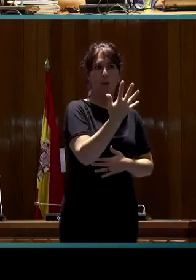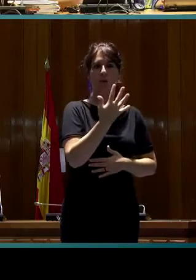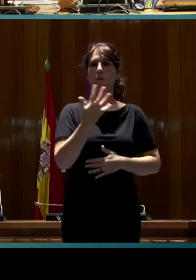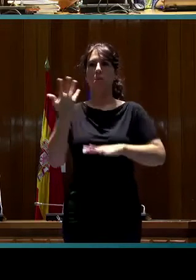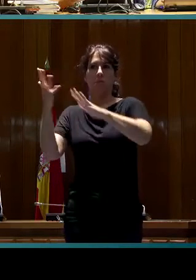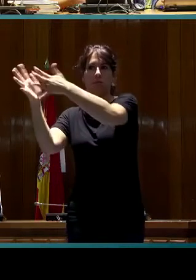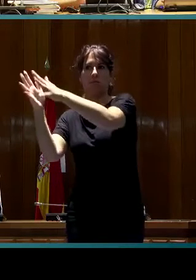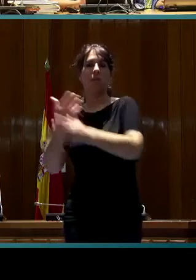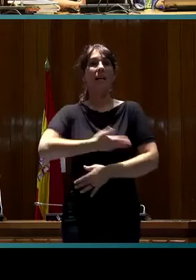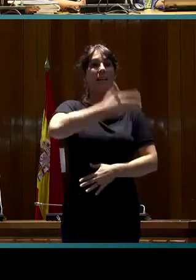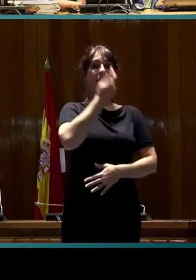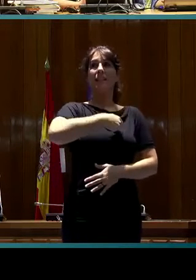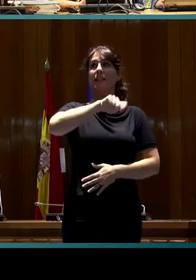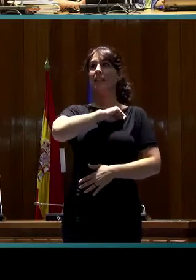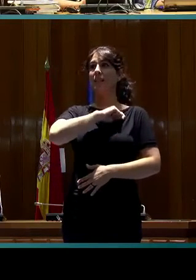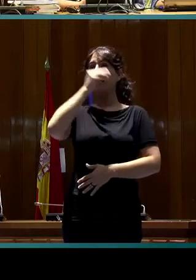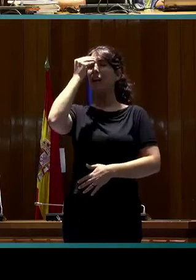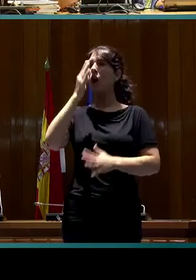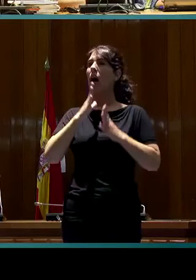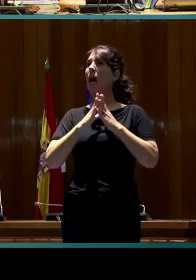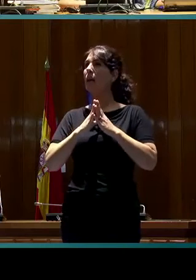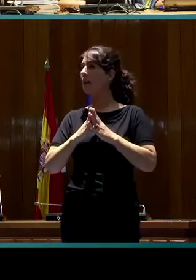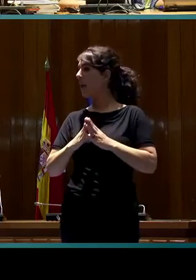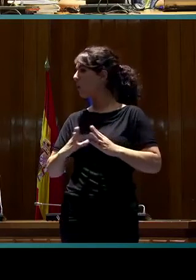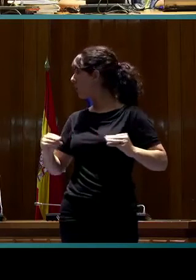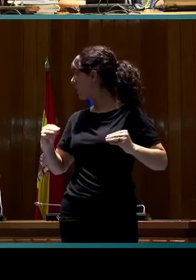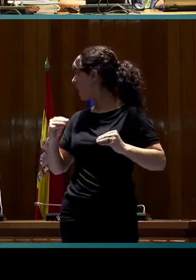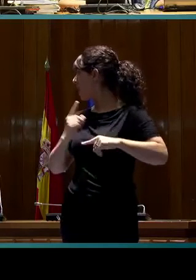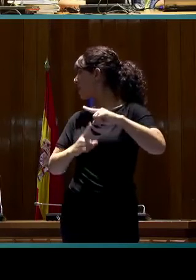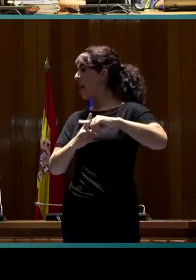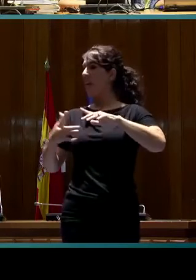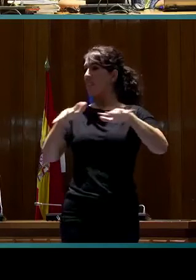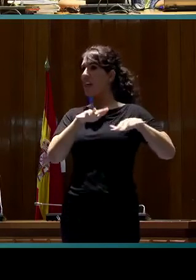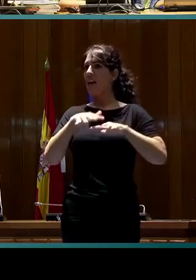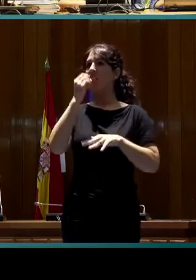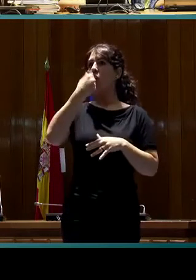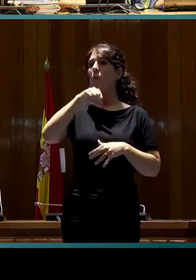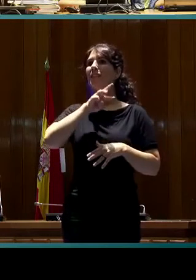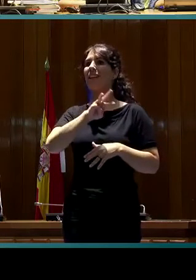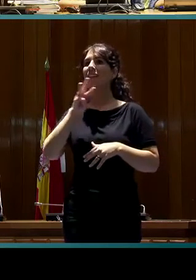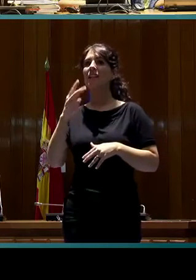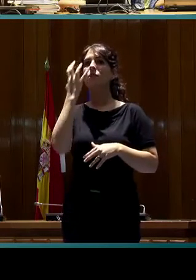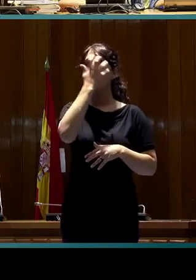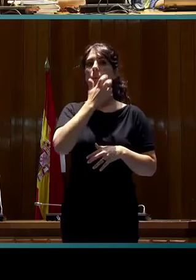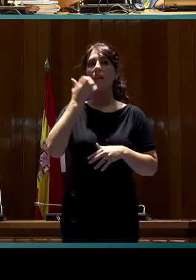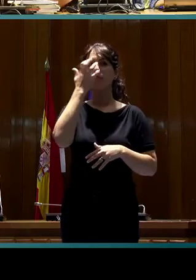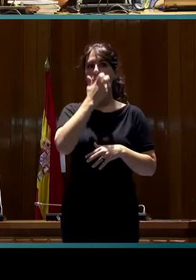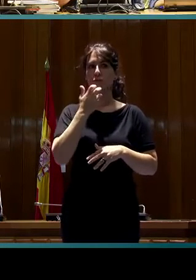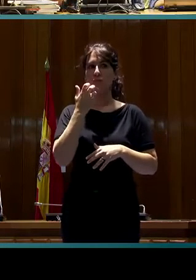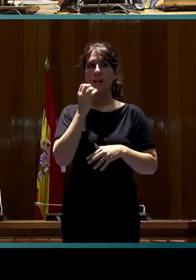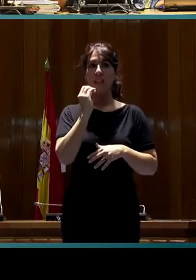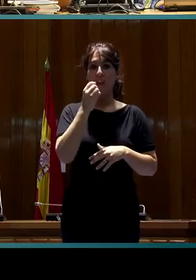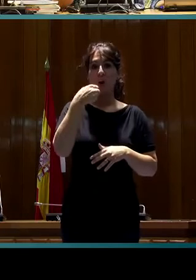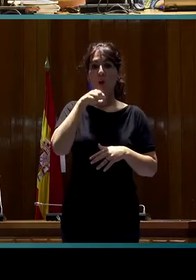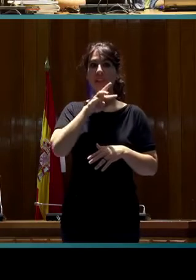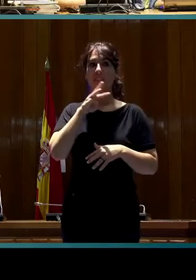pero luego en el resto de España, yo por ejemplo, en Andalucía me sale una media de 0,33 cuentos, 0,33, o